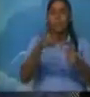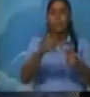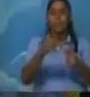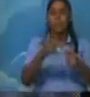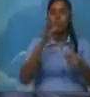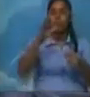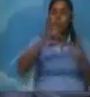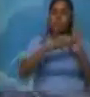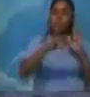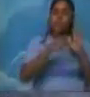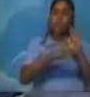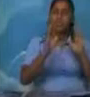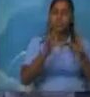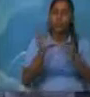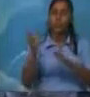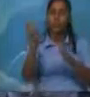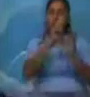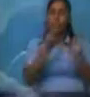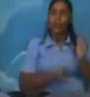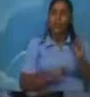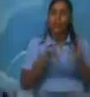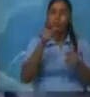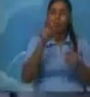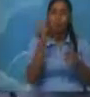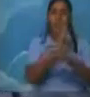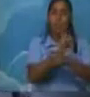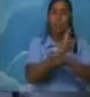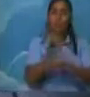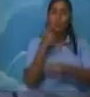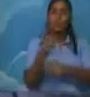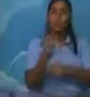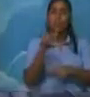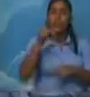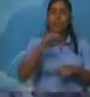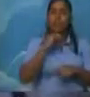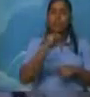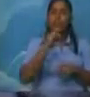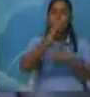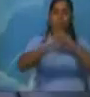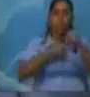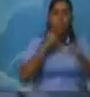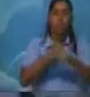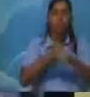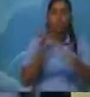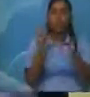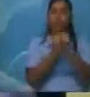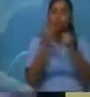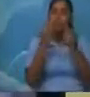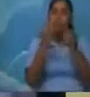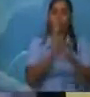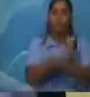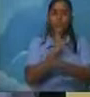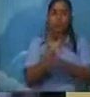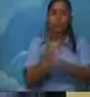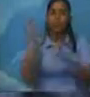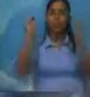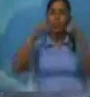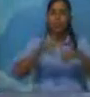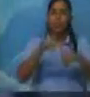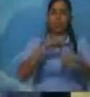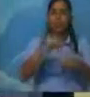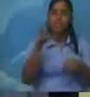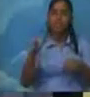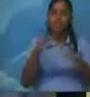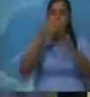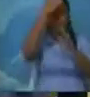manda la orden y usted lo lee usted inmediatamente dice esto hay que ponerlo por obra con mucho cuidado lo coloca allí en la